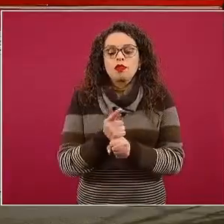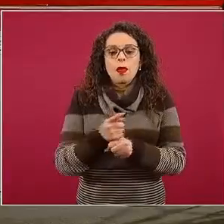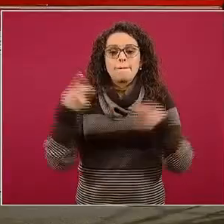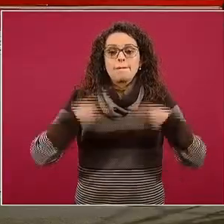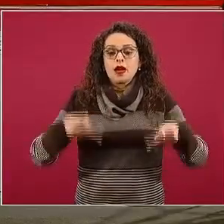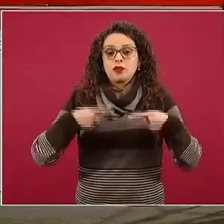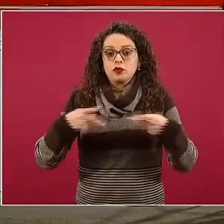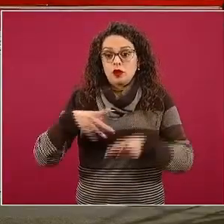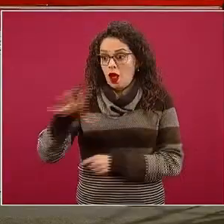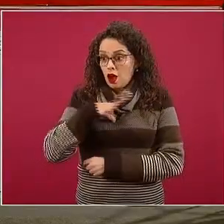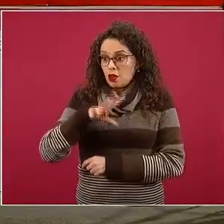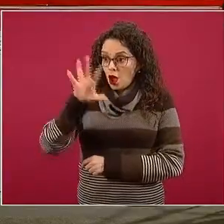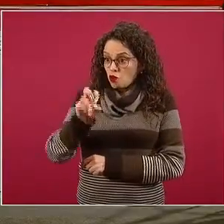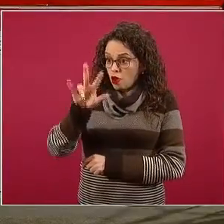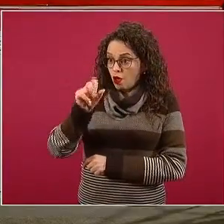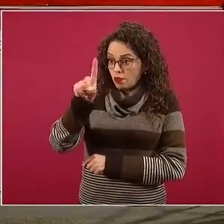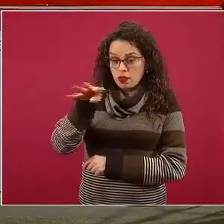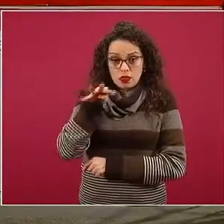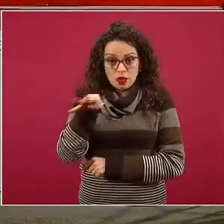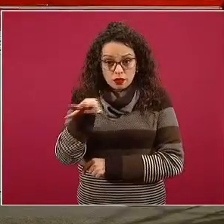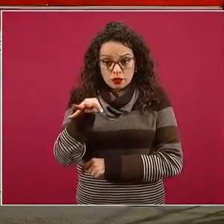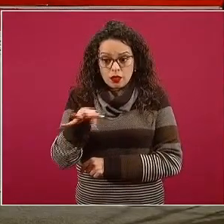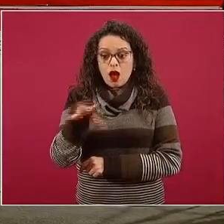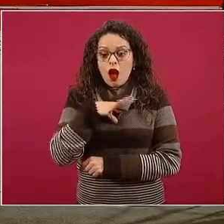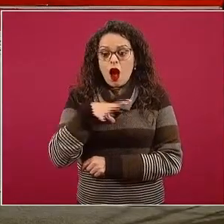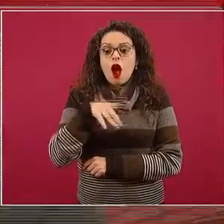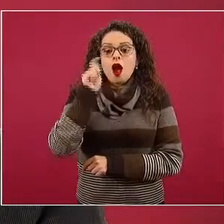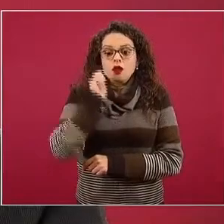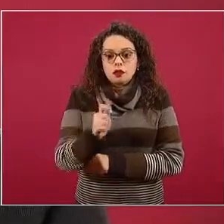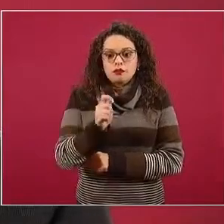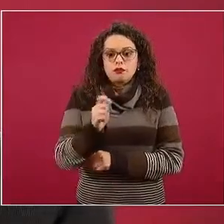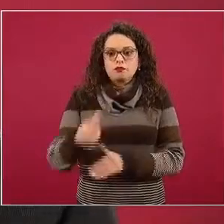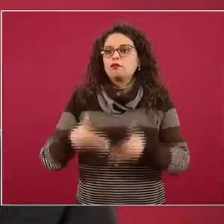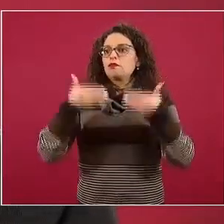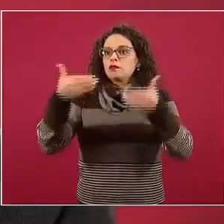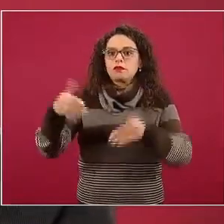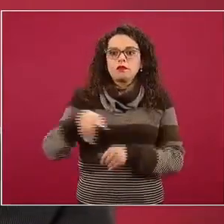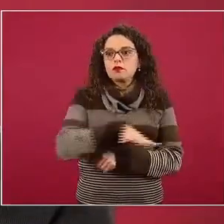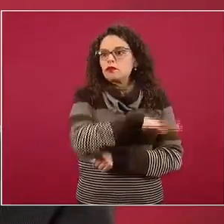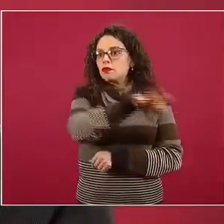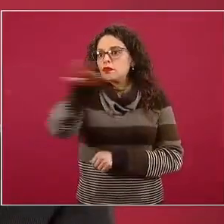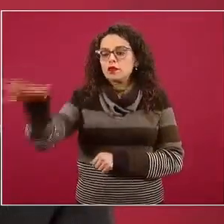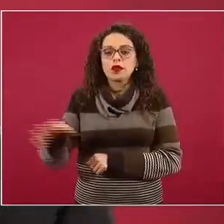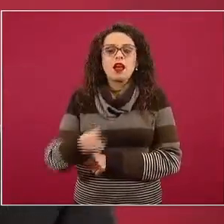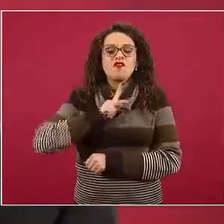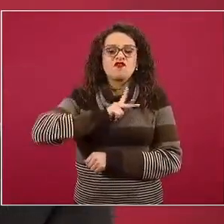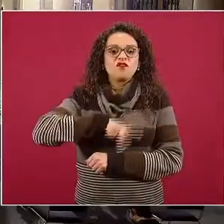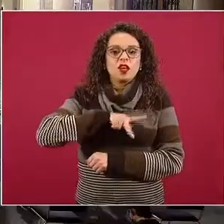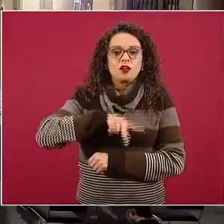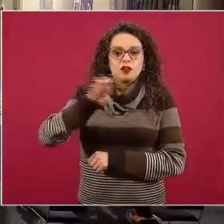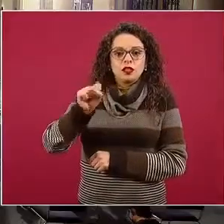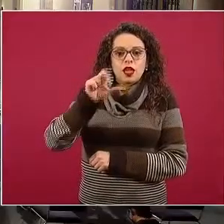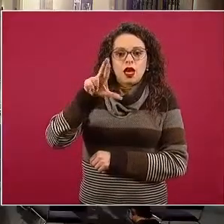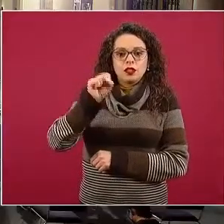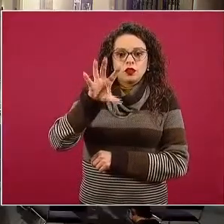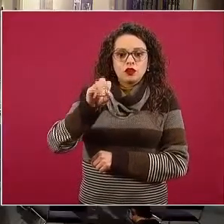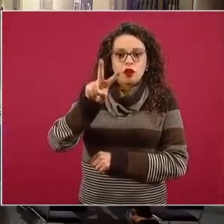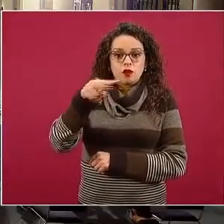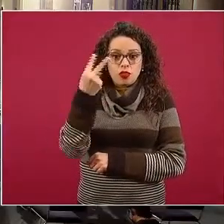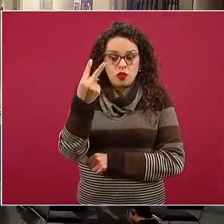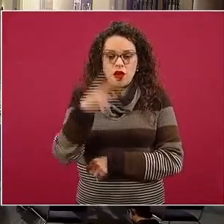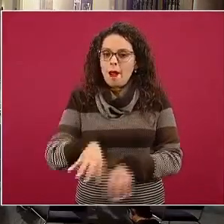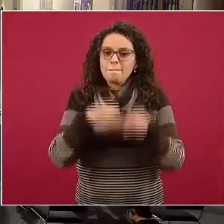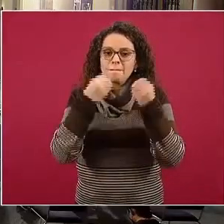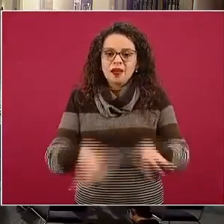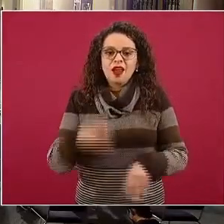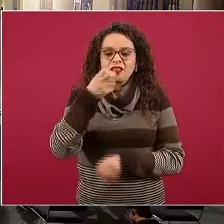COVID-19 que pudiera estar proyectando hacia el exterior virus SARS-CoV-2, pues se pierde la oportunidad.